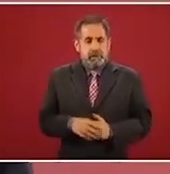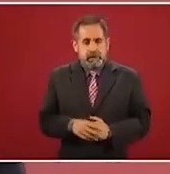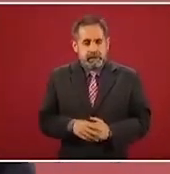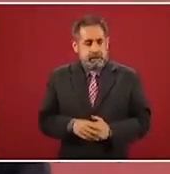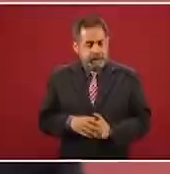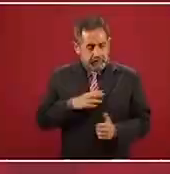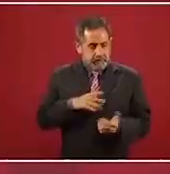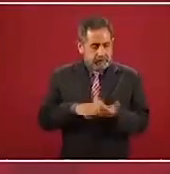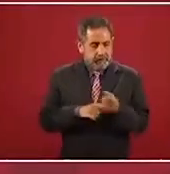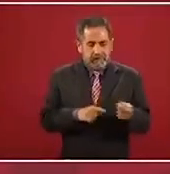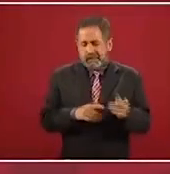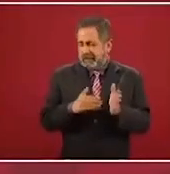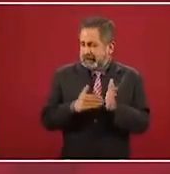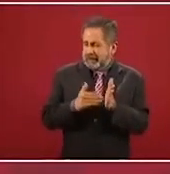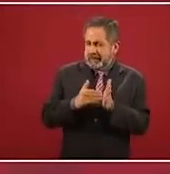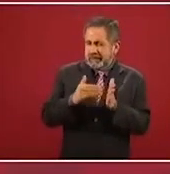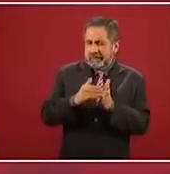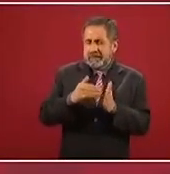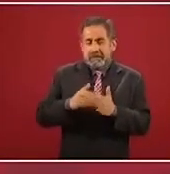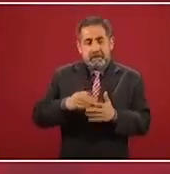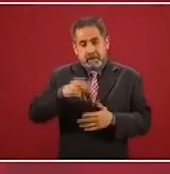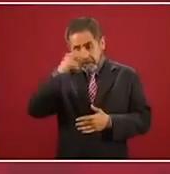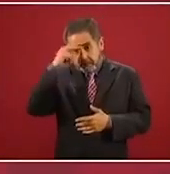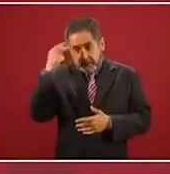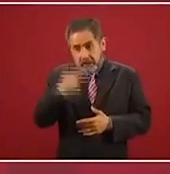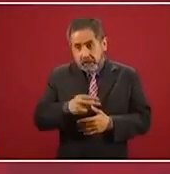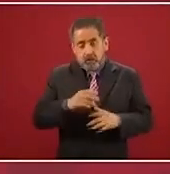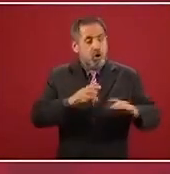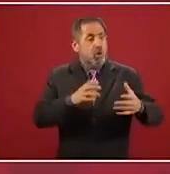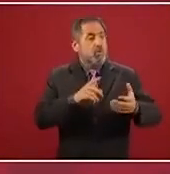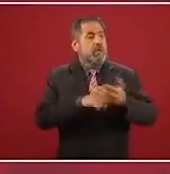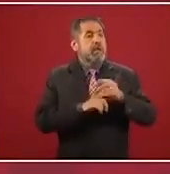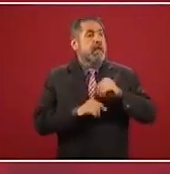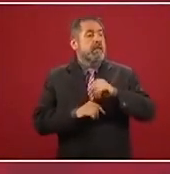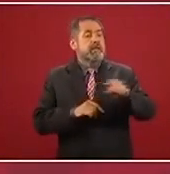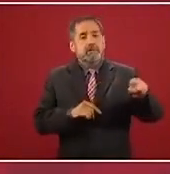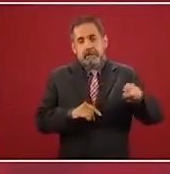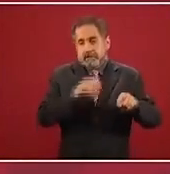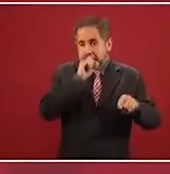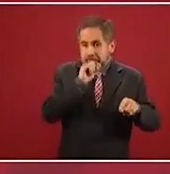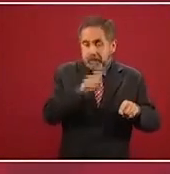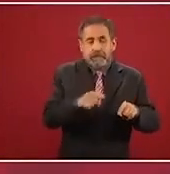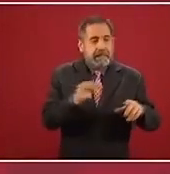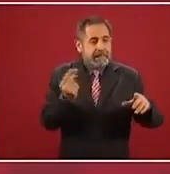hay millones de mexicanos en comunidades apartadas que también necesitan ese servicio.